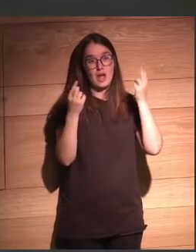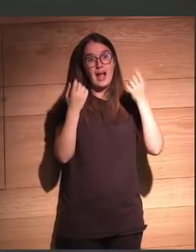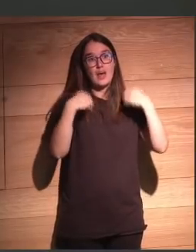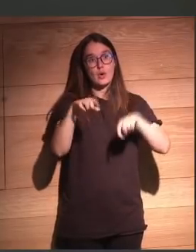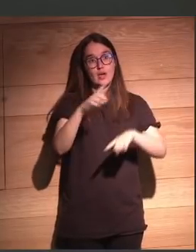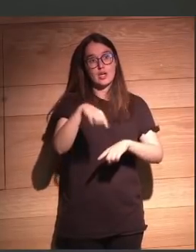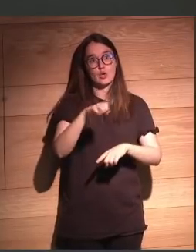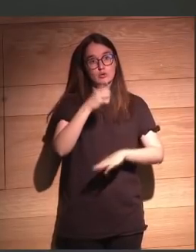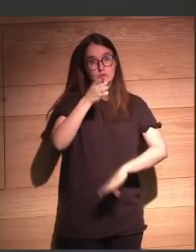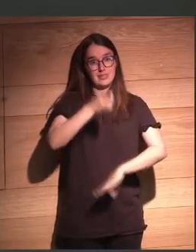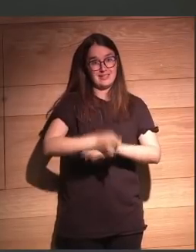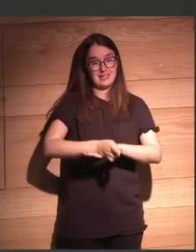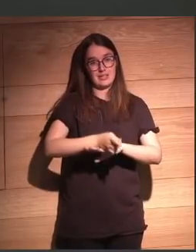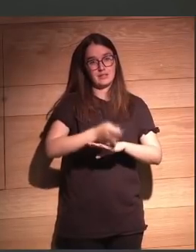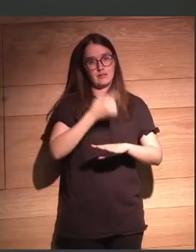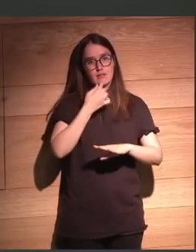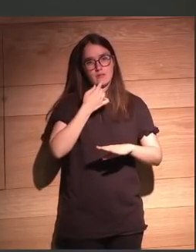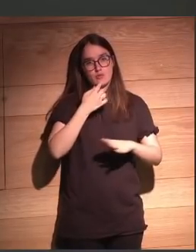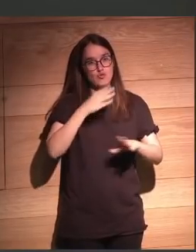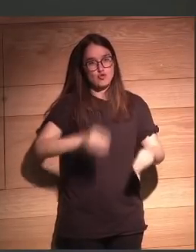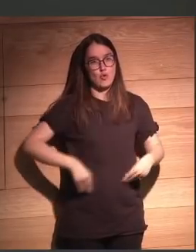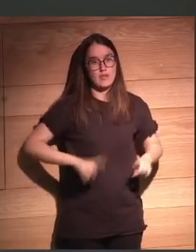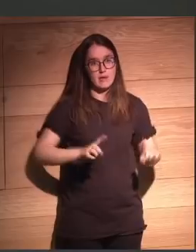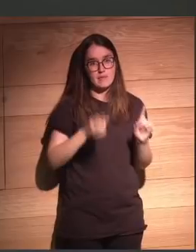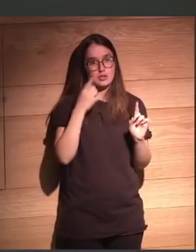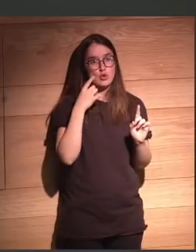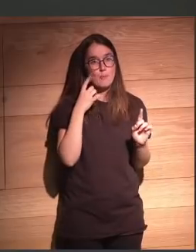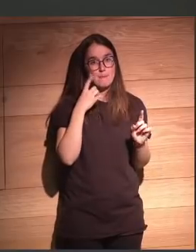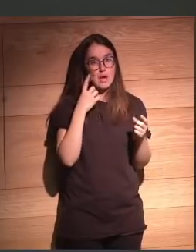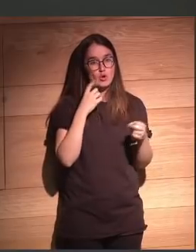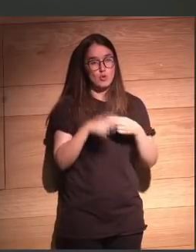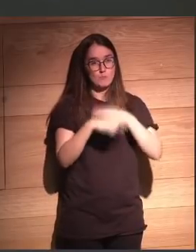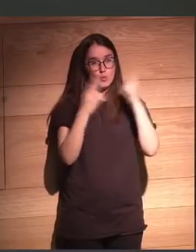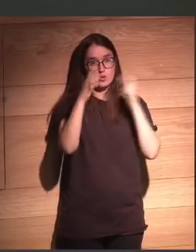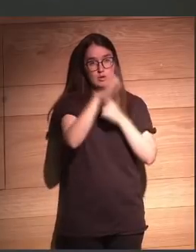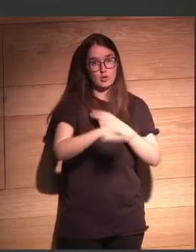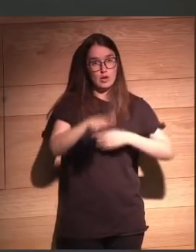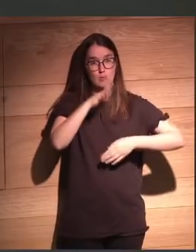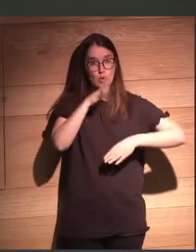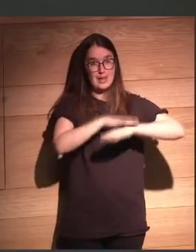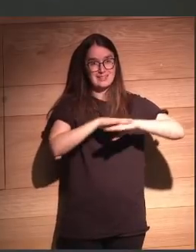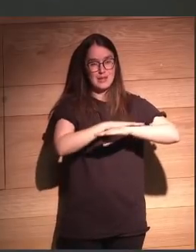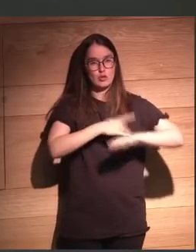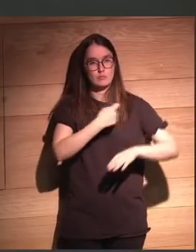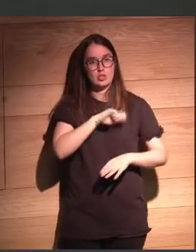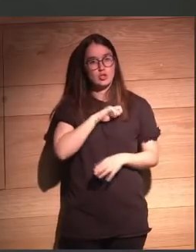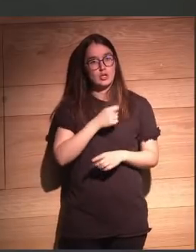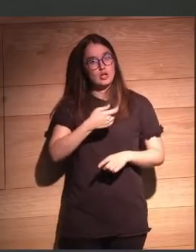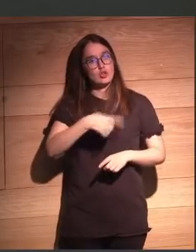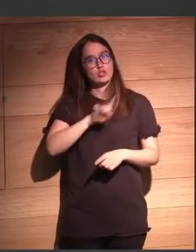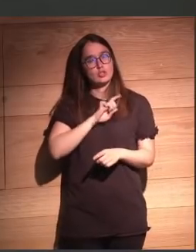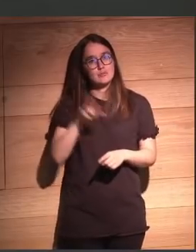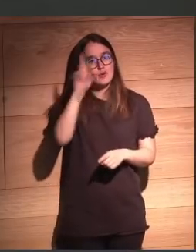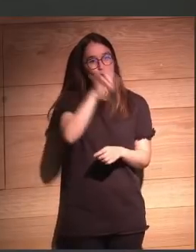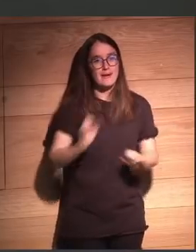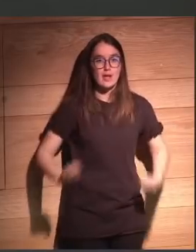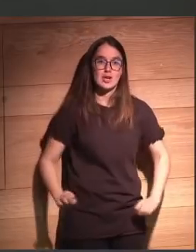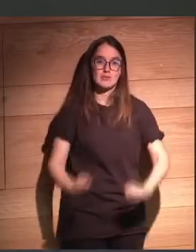sus dirigentes, se niegan a reconocer que sean un banco público y nacionalizado por el Estado español, que les hemos recuperado